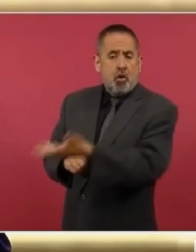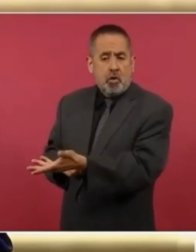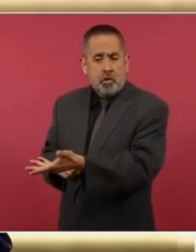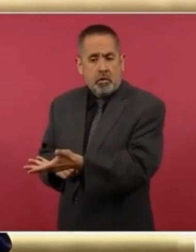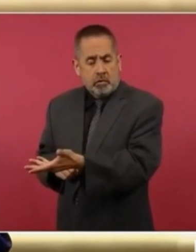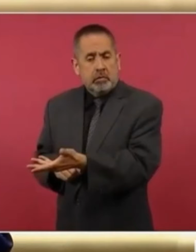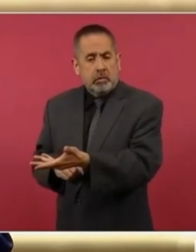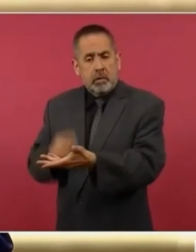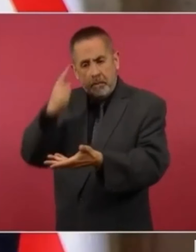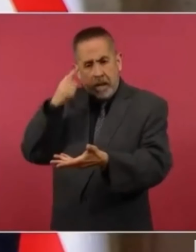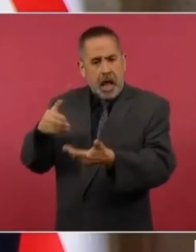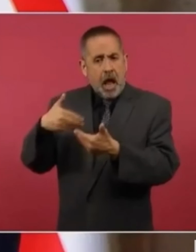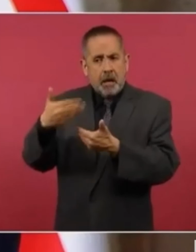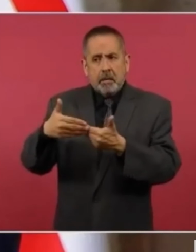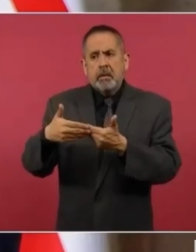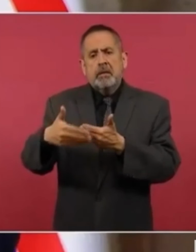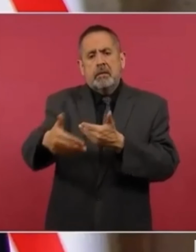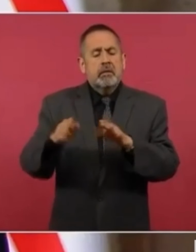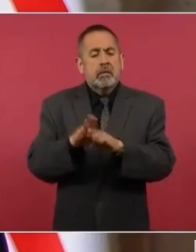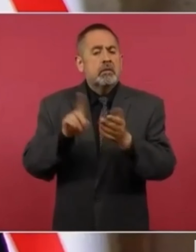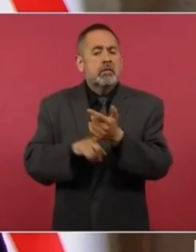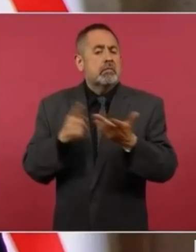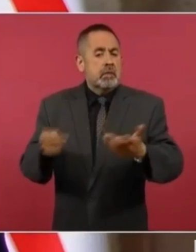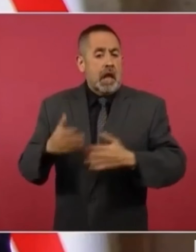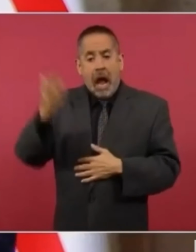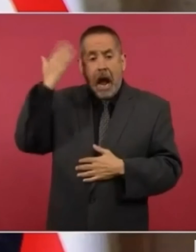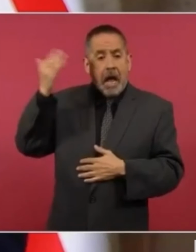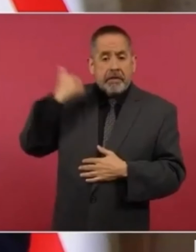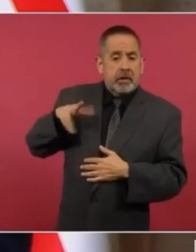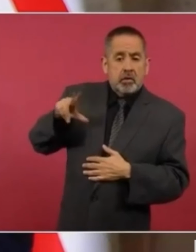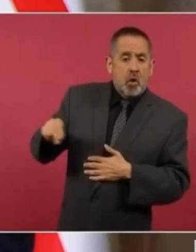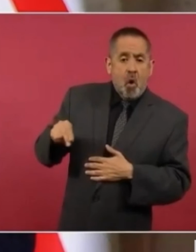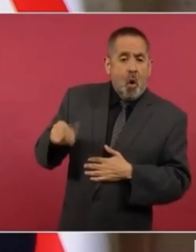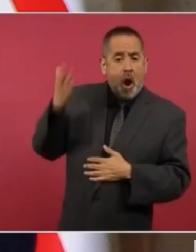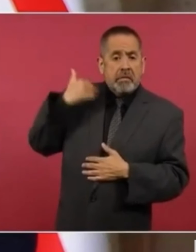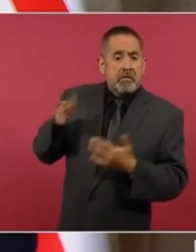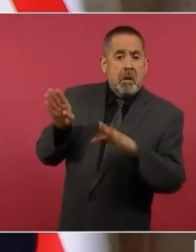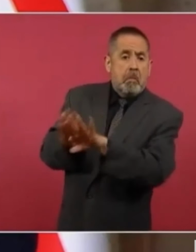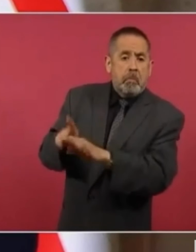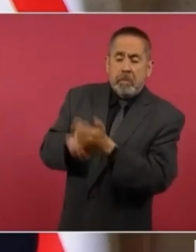una vía que no existía.